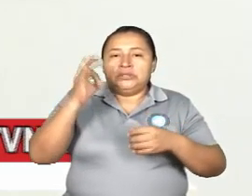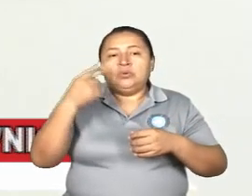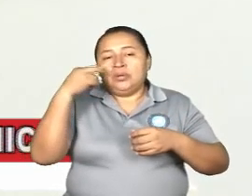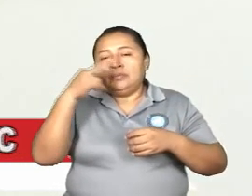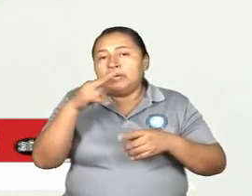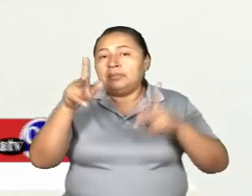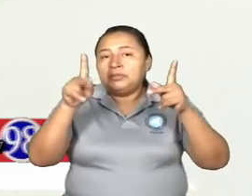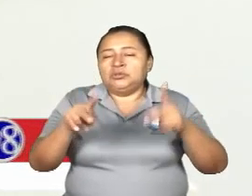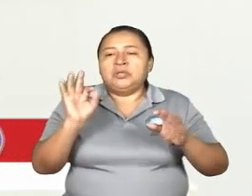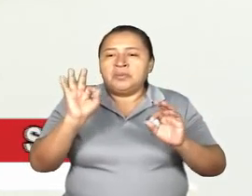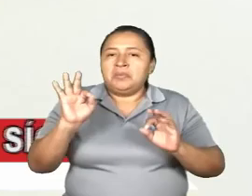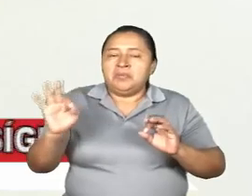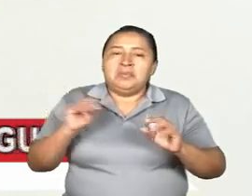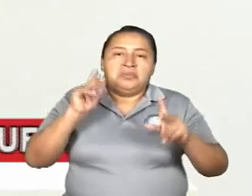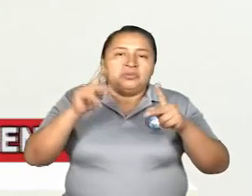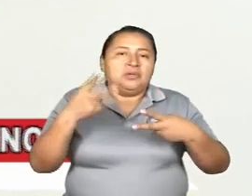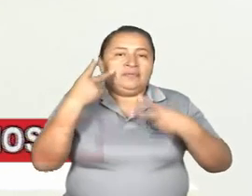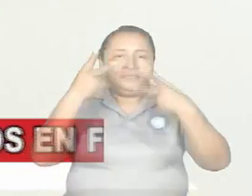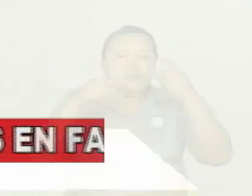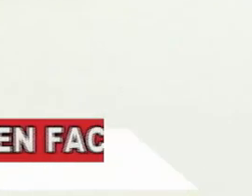los comerciantes y visitantes.